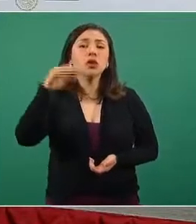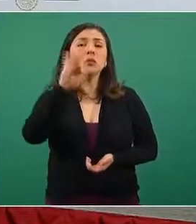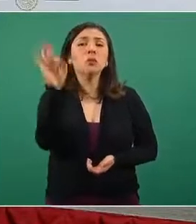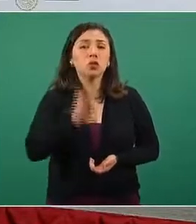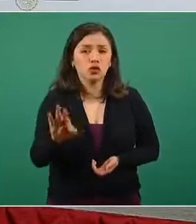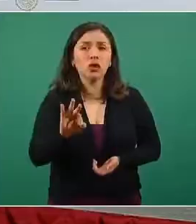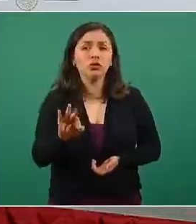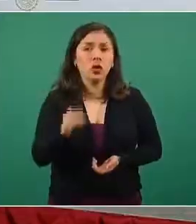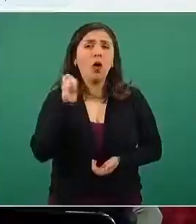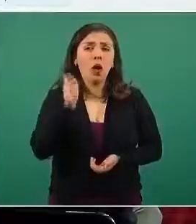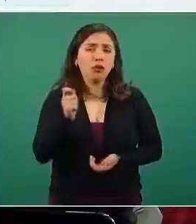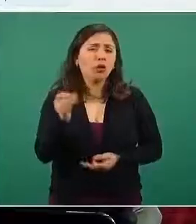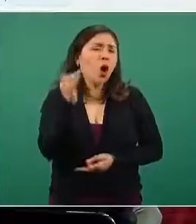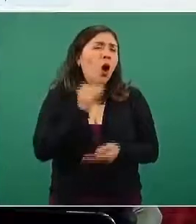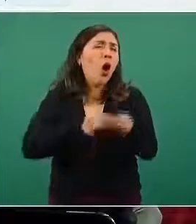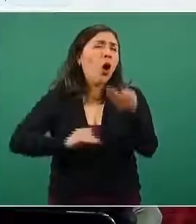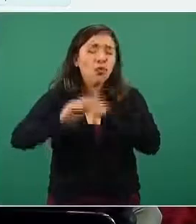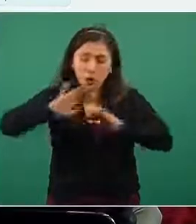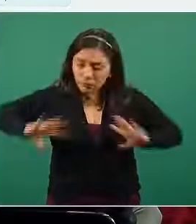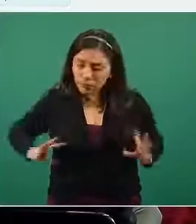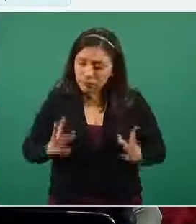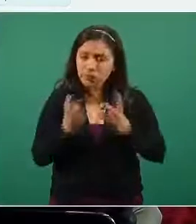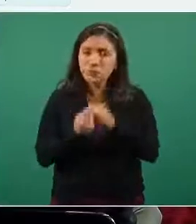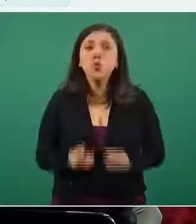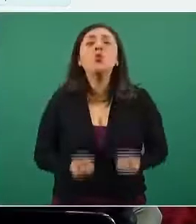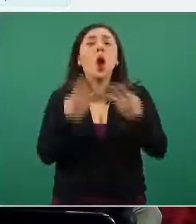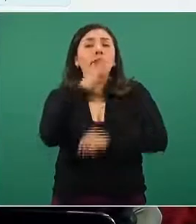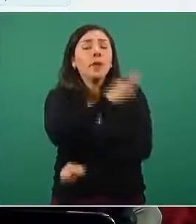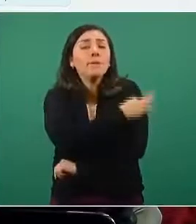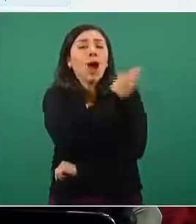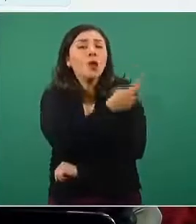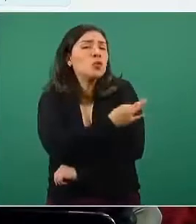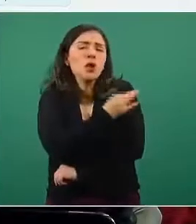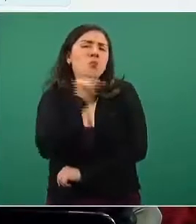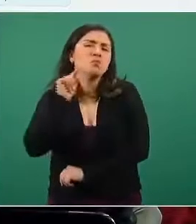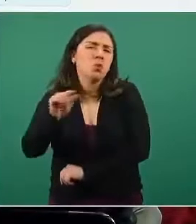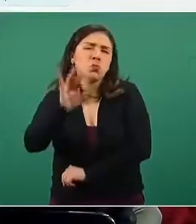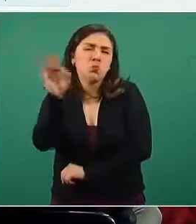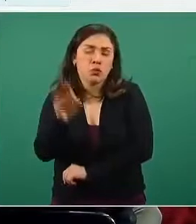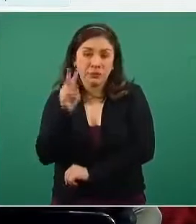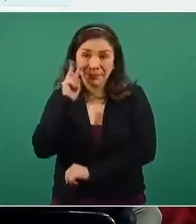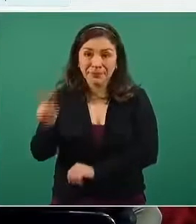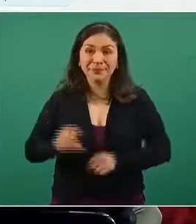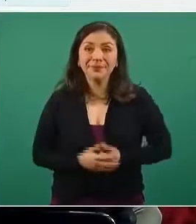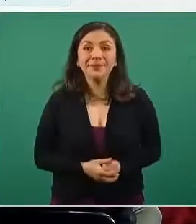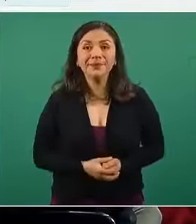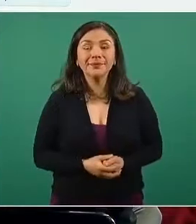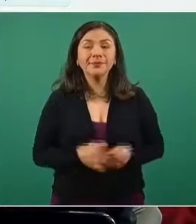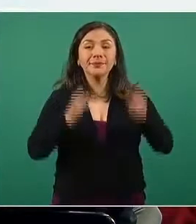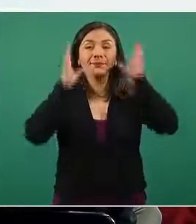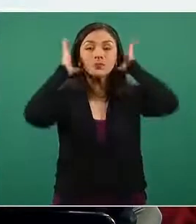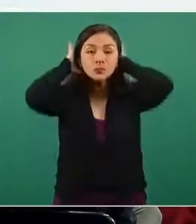0.7% pues de todas las dosis que hasta el momento se han aplicado en México. Si vemos la siguiente.